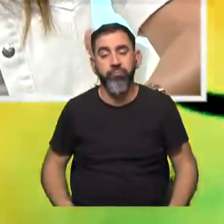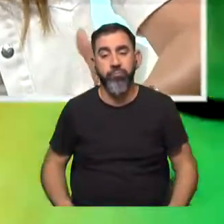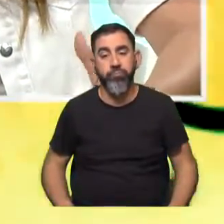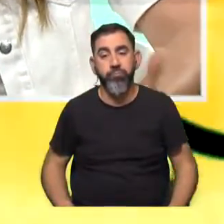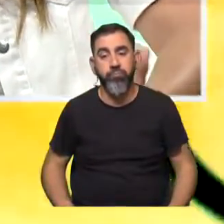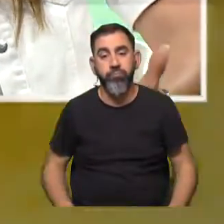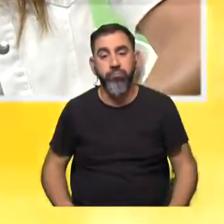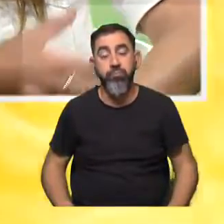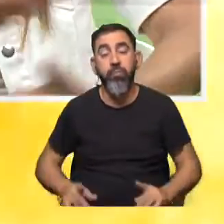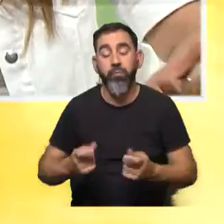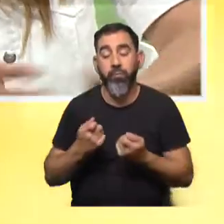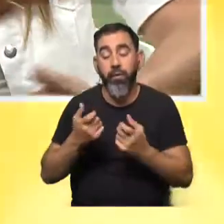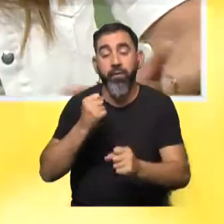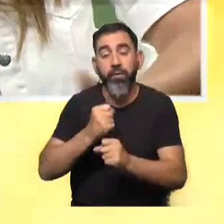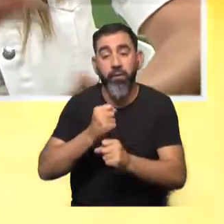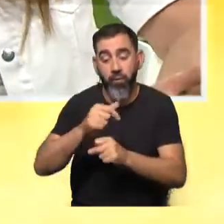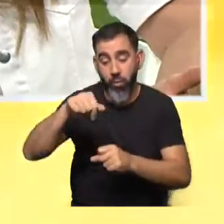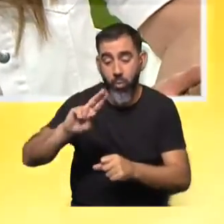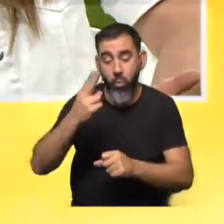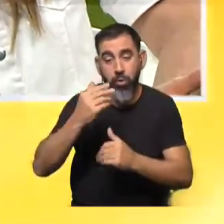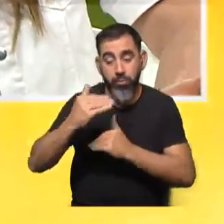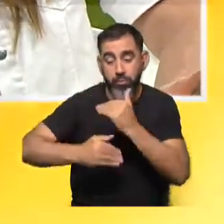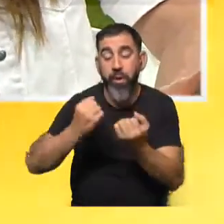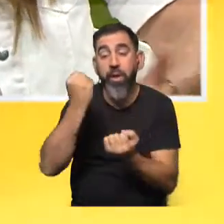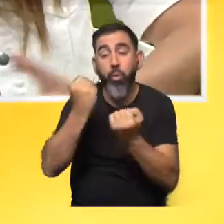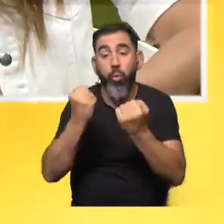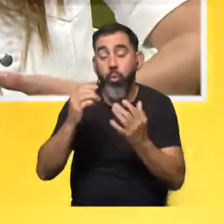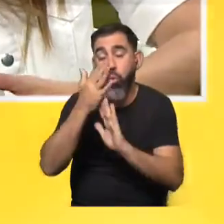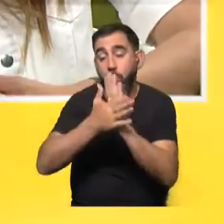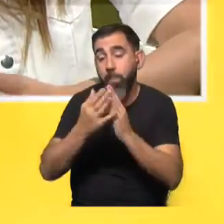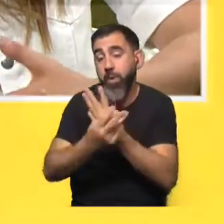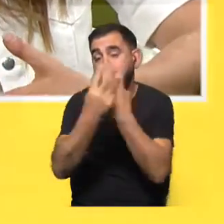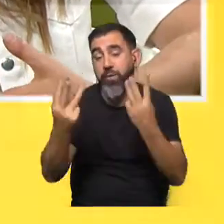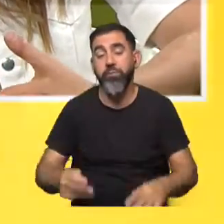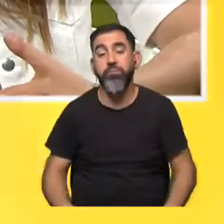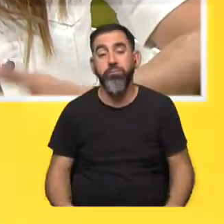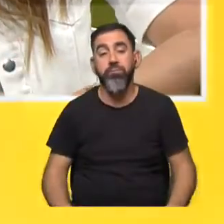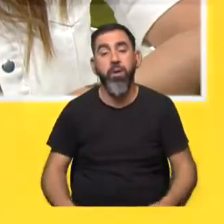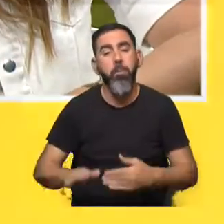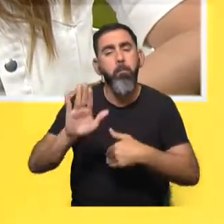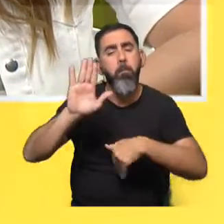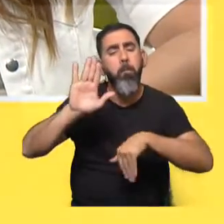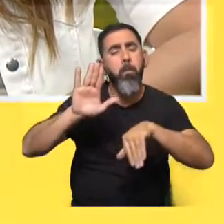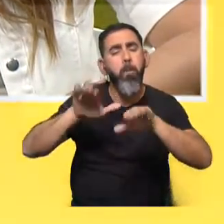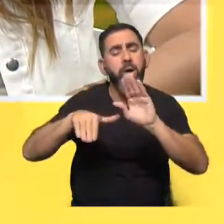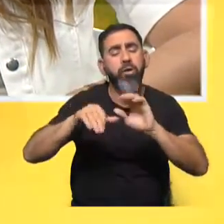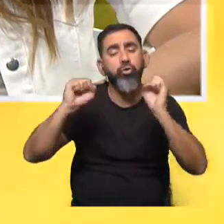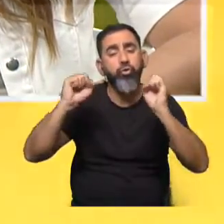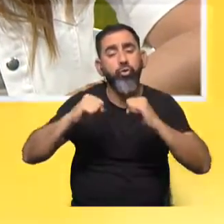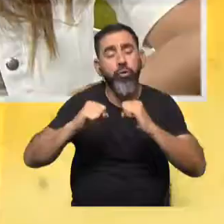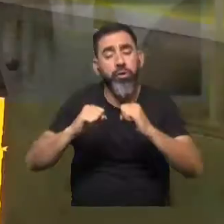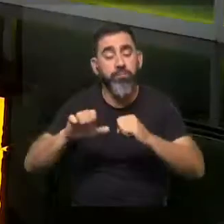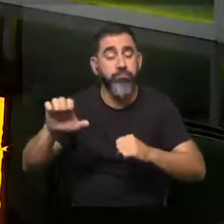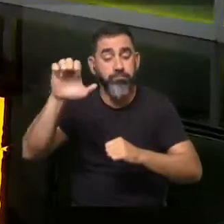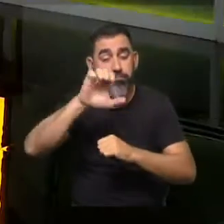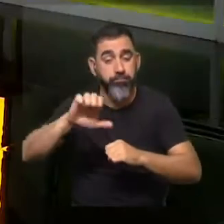Alimentar lo que es la fuente nacional, que es lo que moviliza la economía a nivel país, ¿no? En definitiva. ¿La mayoría de los micro cerveceros y los